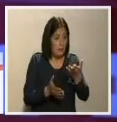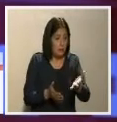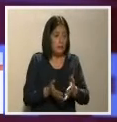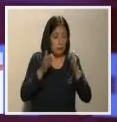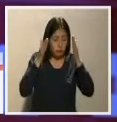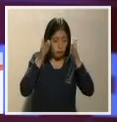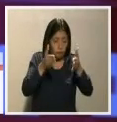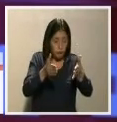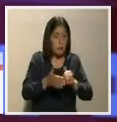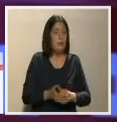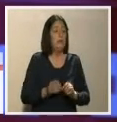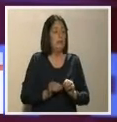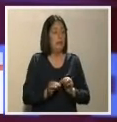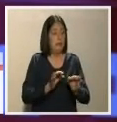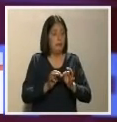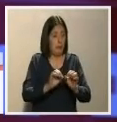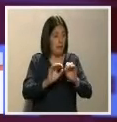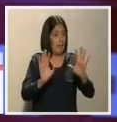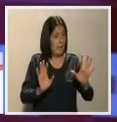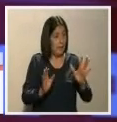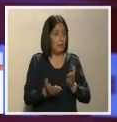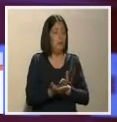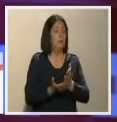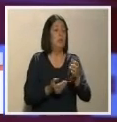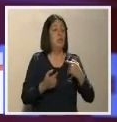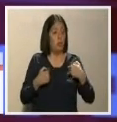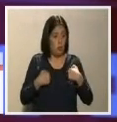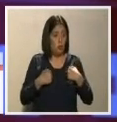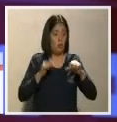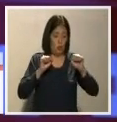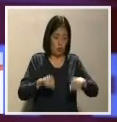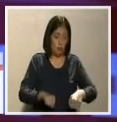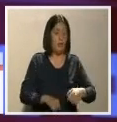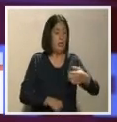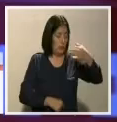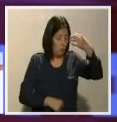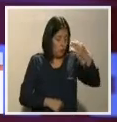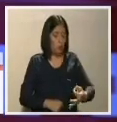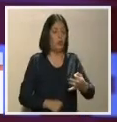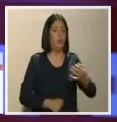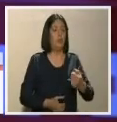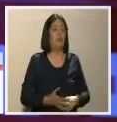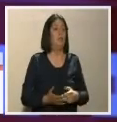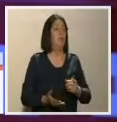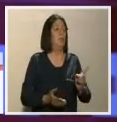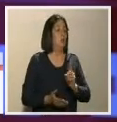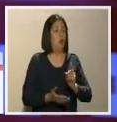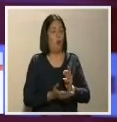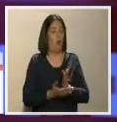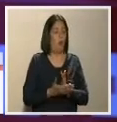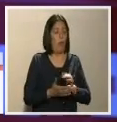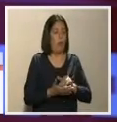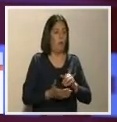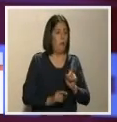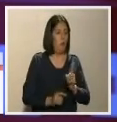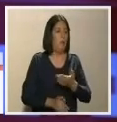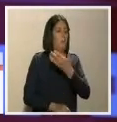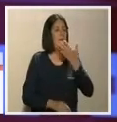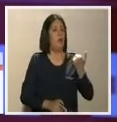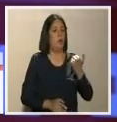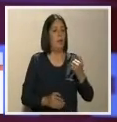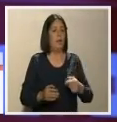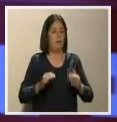de una manera transparente. Y yo en eso soy absolutamente intransigente, mejorar el